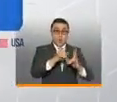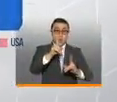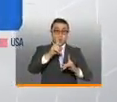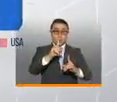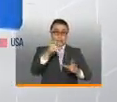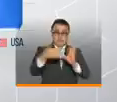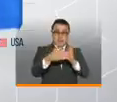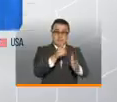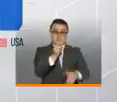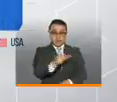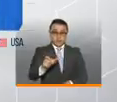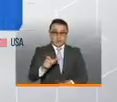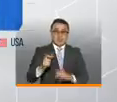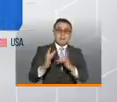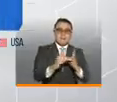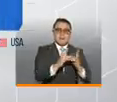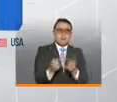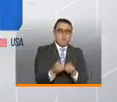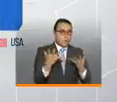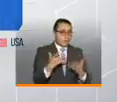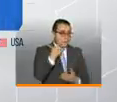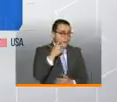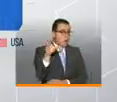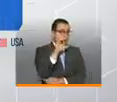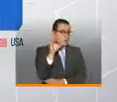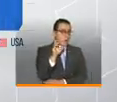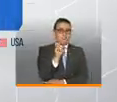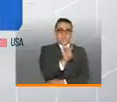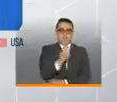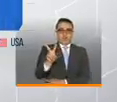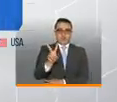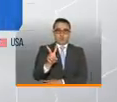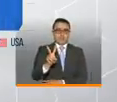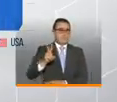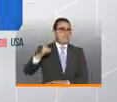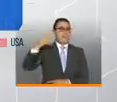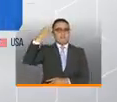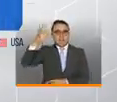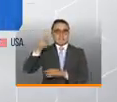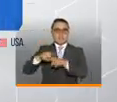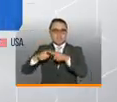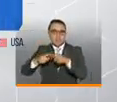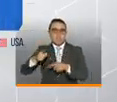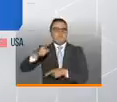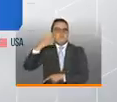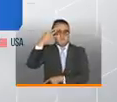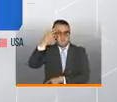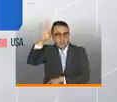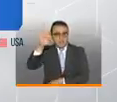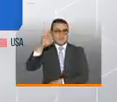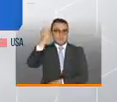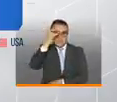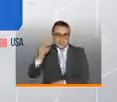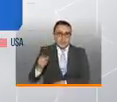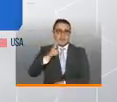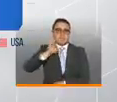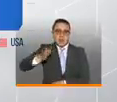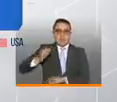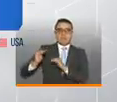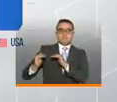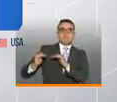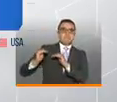cuidado intensivo por 100.000 habitantes, superando a Suecia, Reino Unido, Francia, Italia, España, Bélgica, ubicándose por debajo de Alemania y